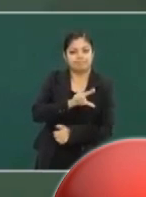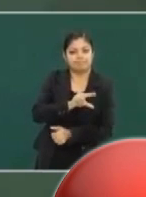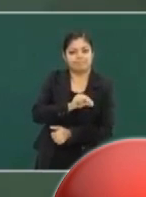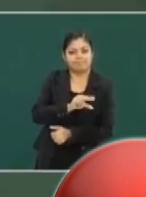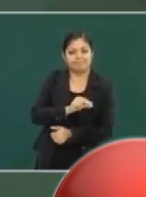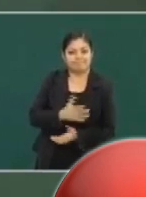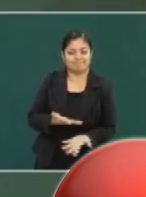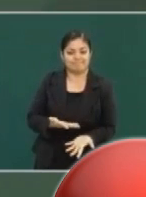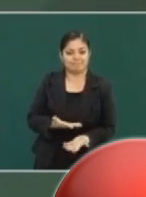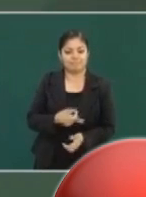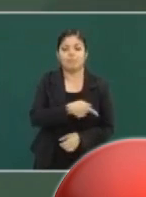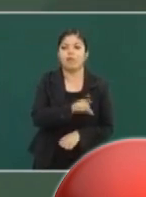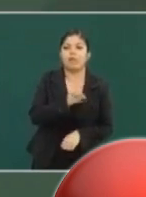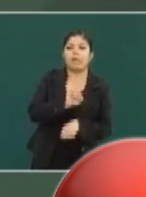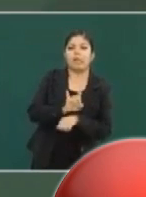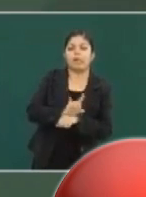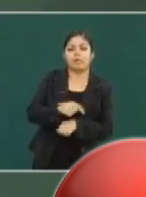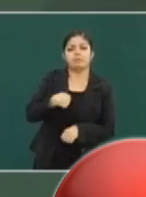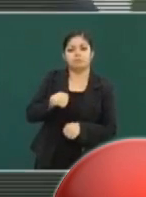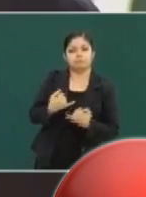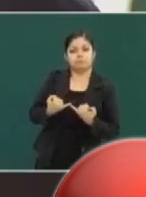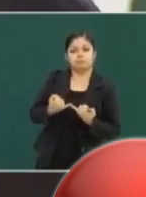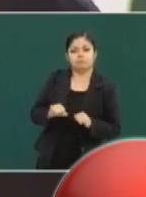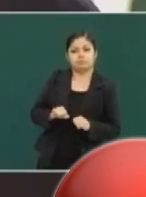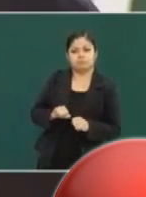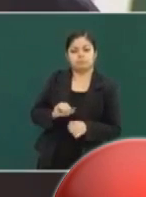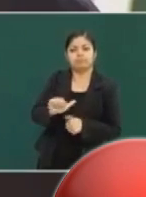aparentan ser independientes,